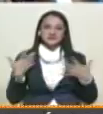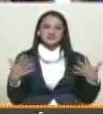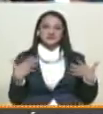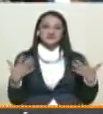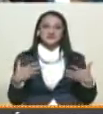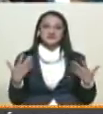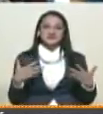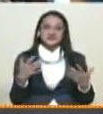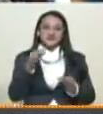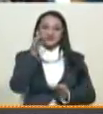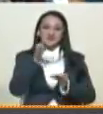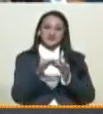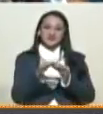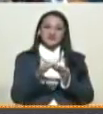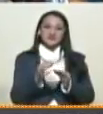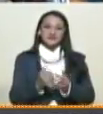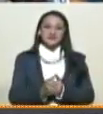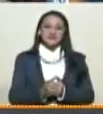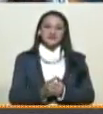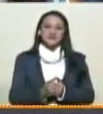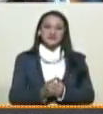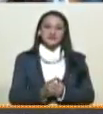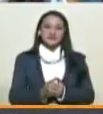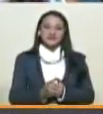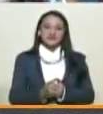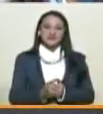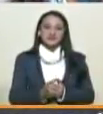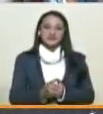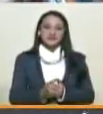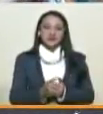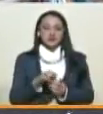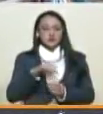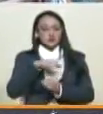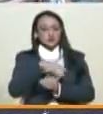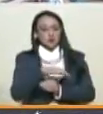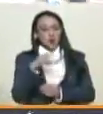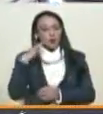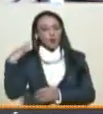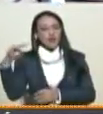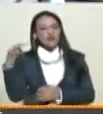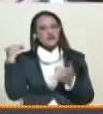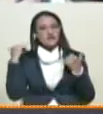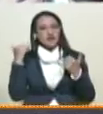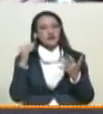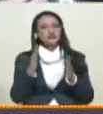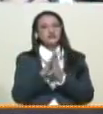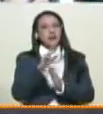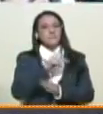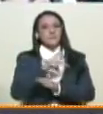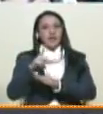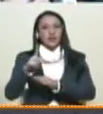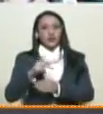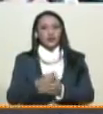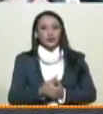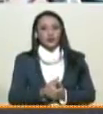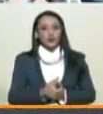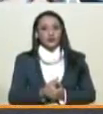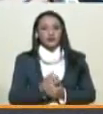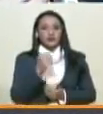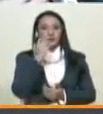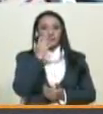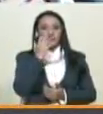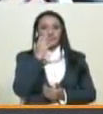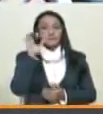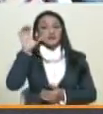alegría, en la fe, la esperanza y el optimismo que desborda Guatire en esta fiesta de San Pedro. Es un patrimonio de la humanidad y no